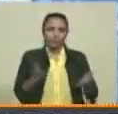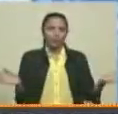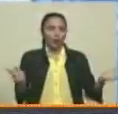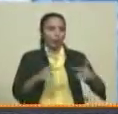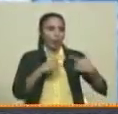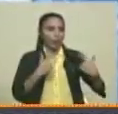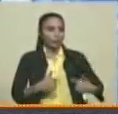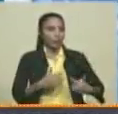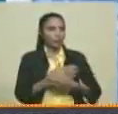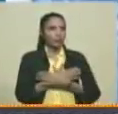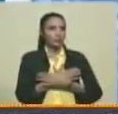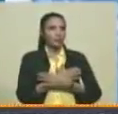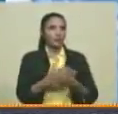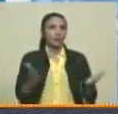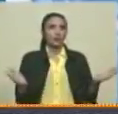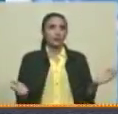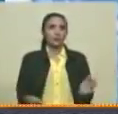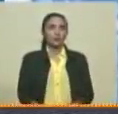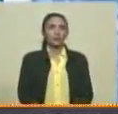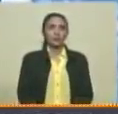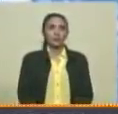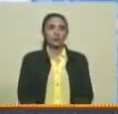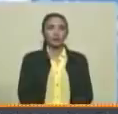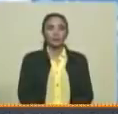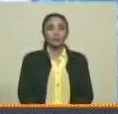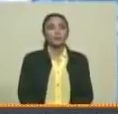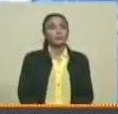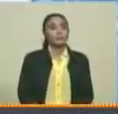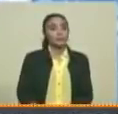el futuro. Y viendo al futuro,